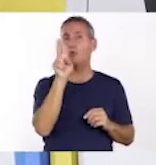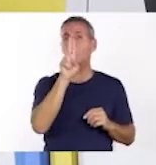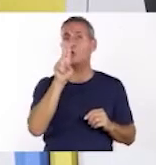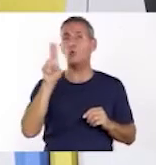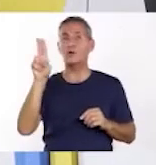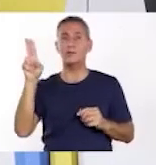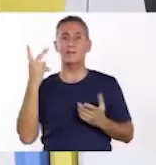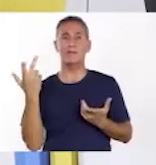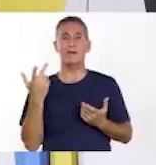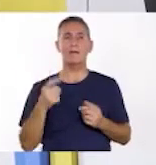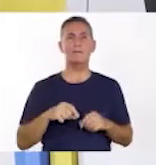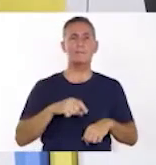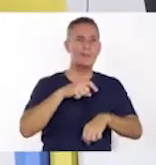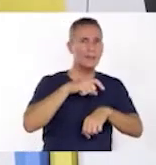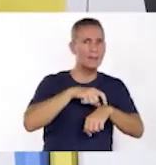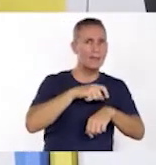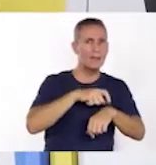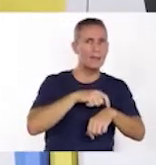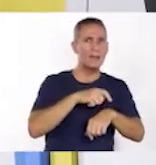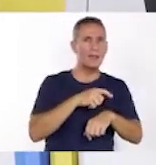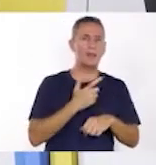el tiempo,